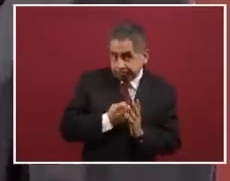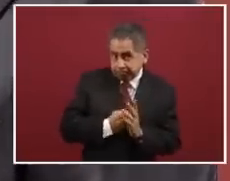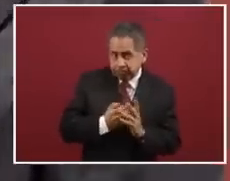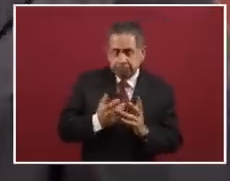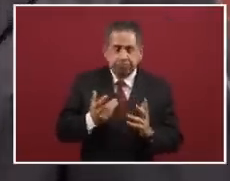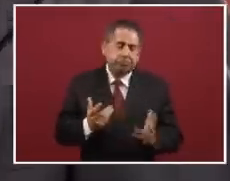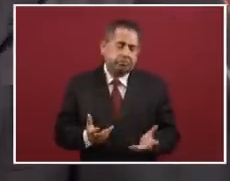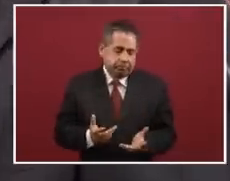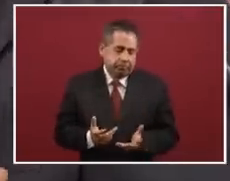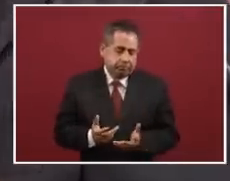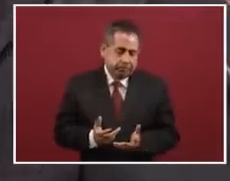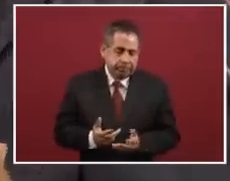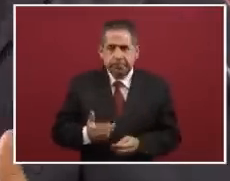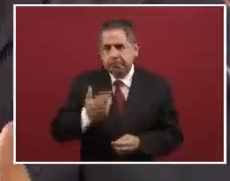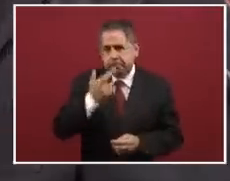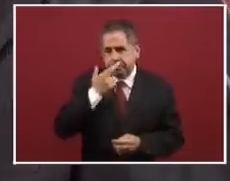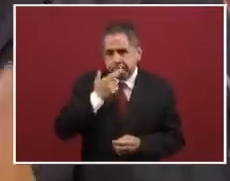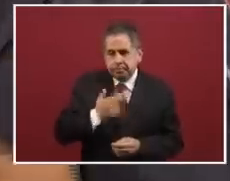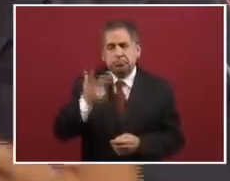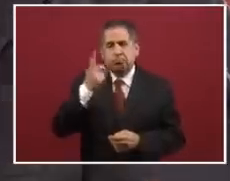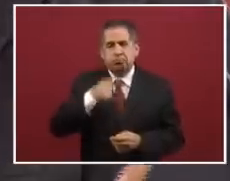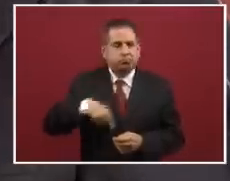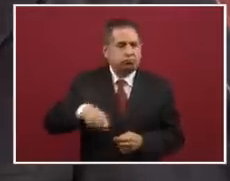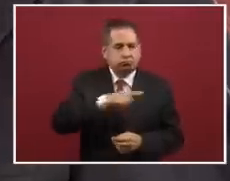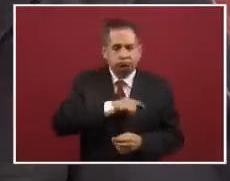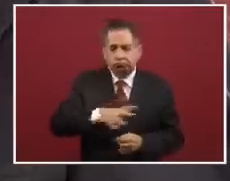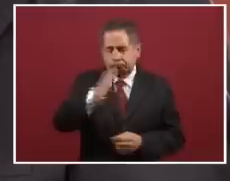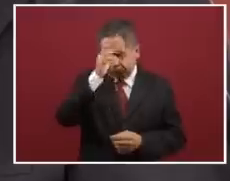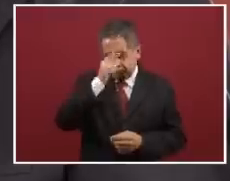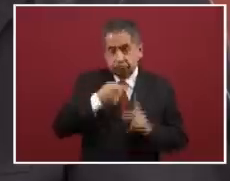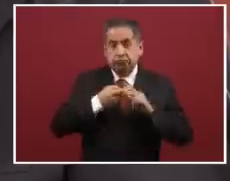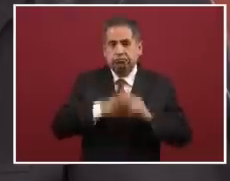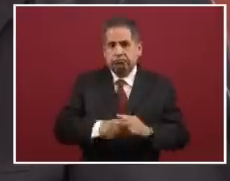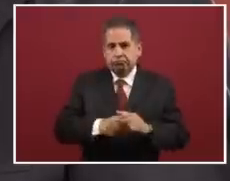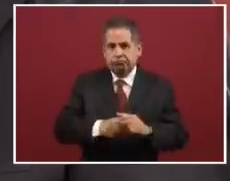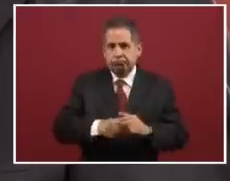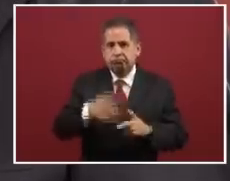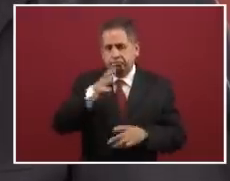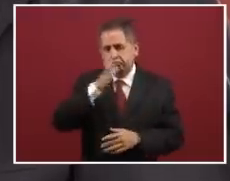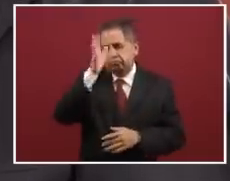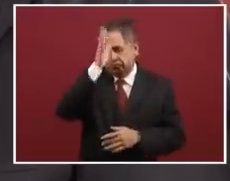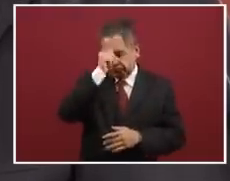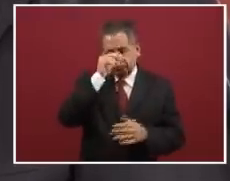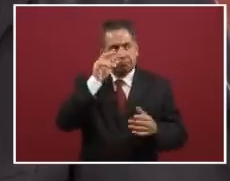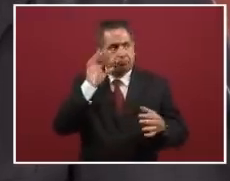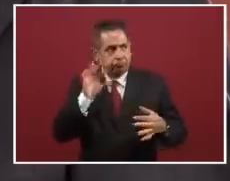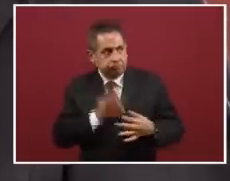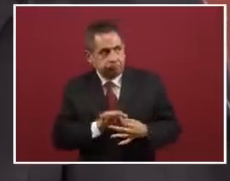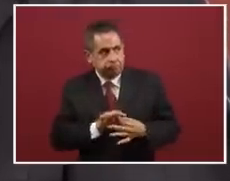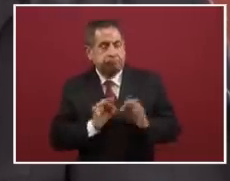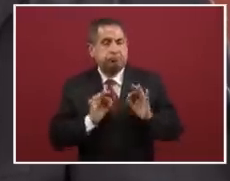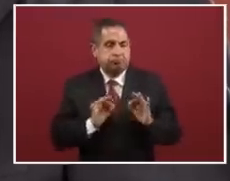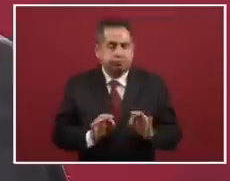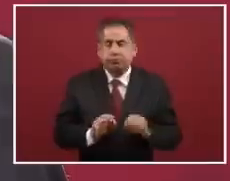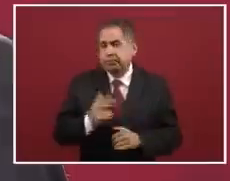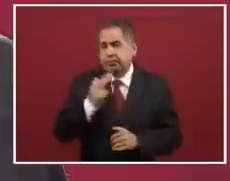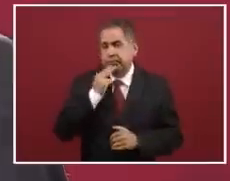se haya logrado un acuerdo inicial que nos permitió